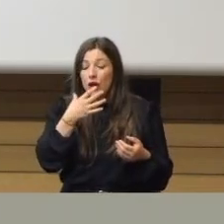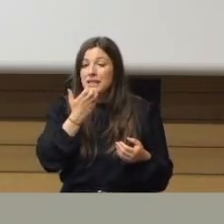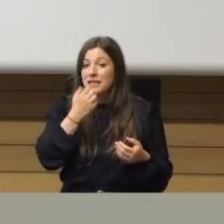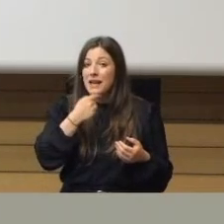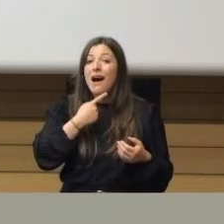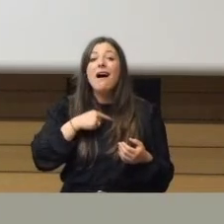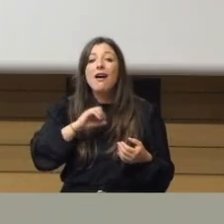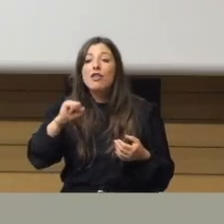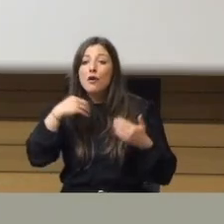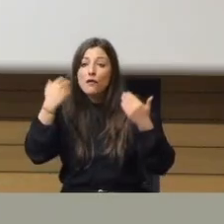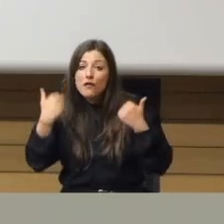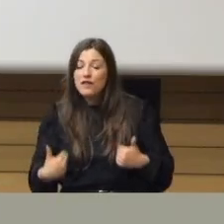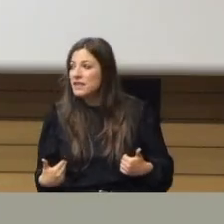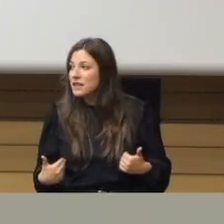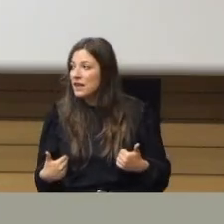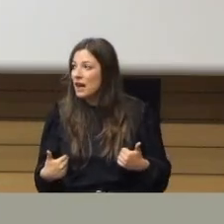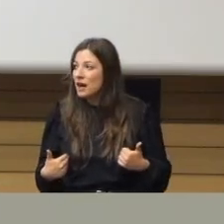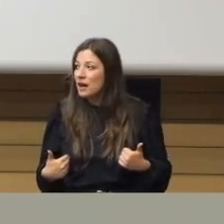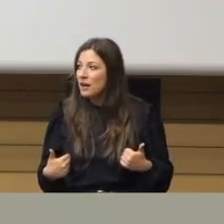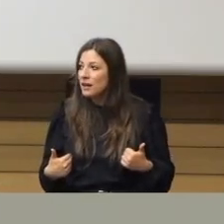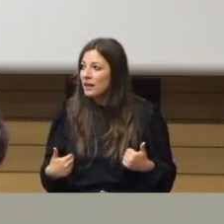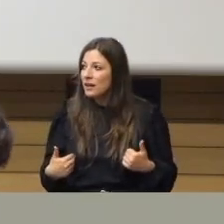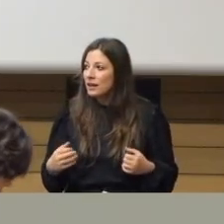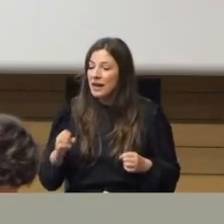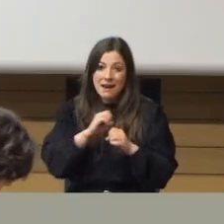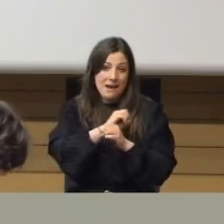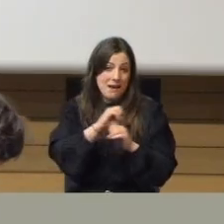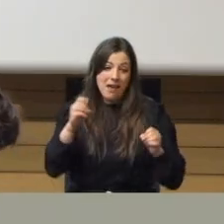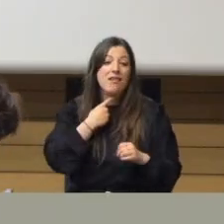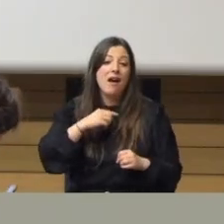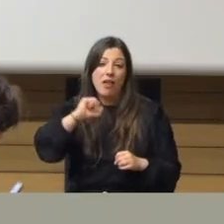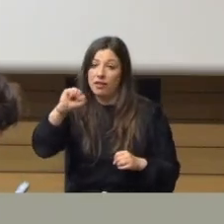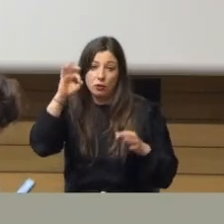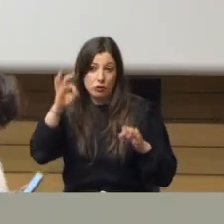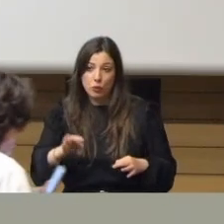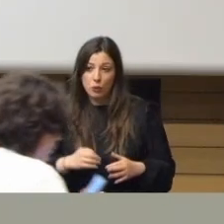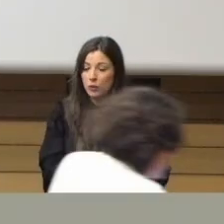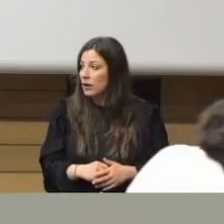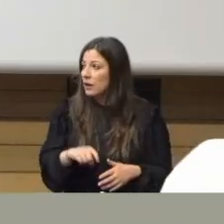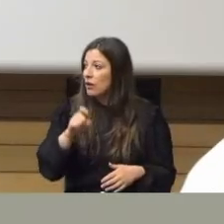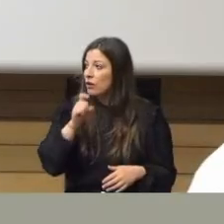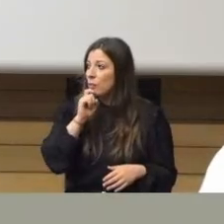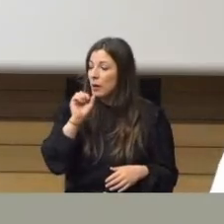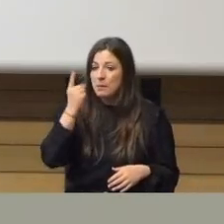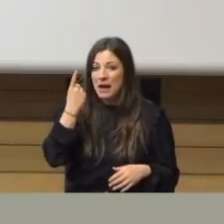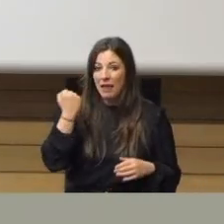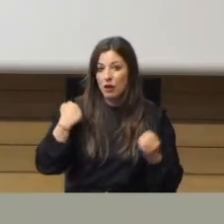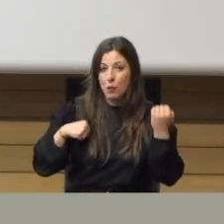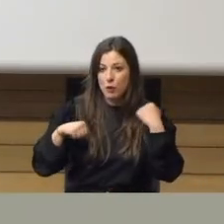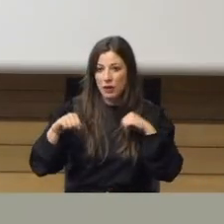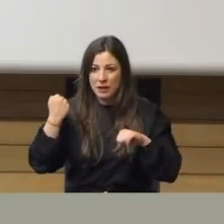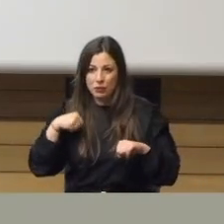sería súper... Si solo tuviera adicciones físicas, nadie sería adicto. Y la que es más compleja es la comportamental, la conductual o